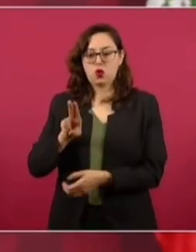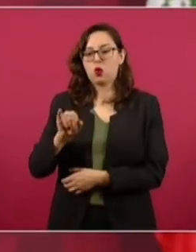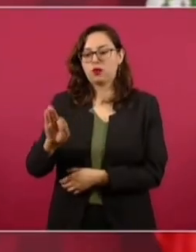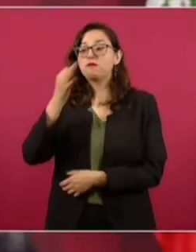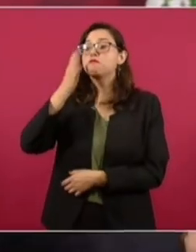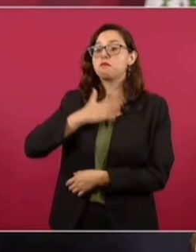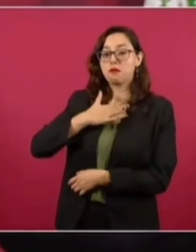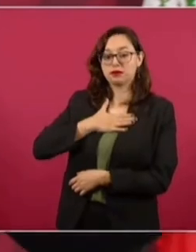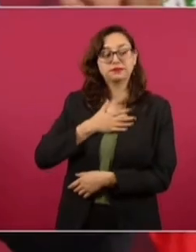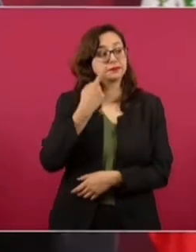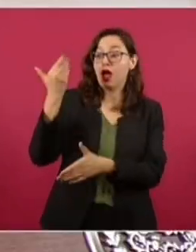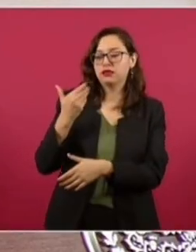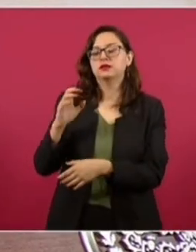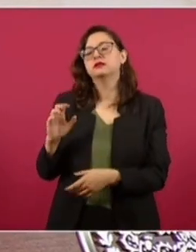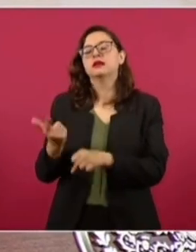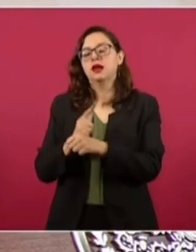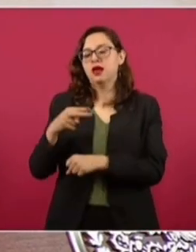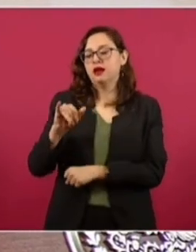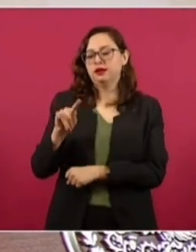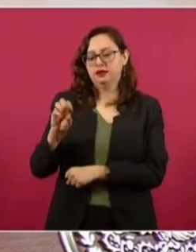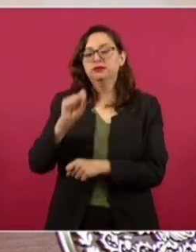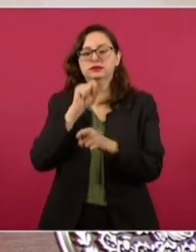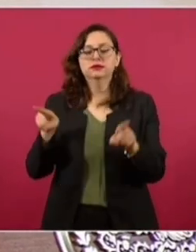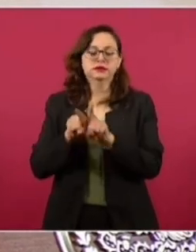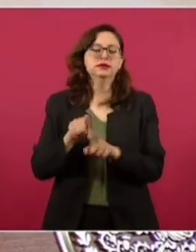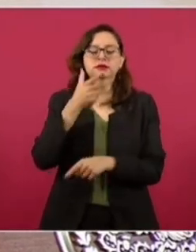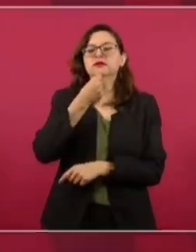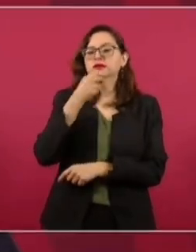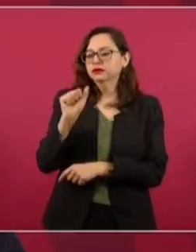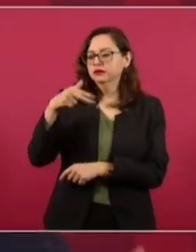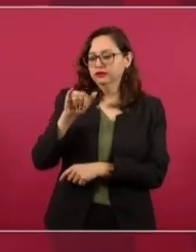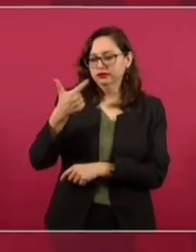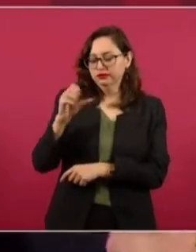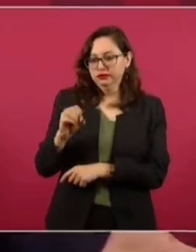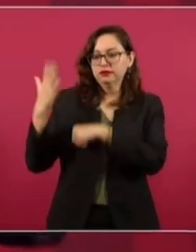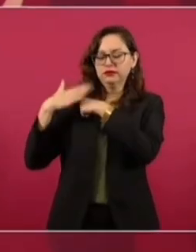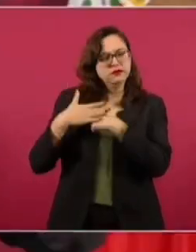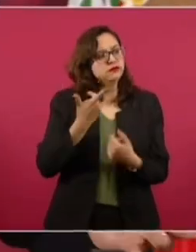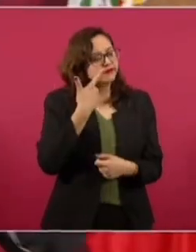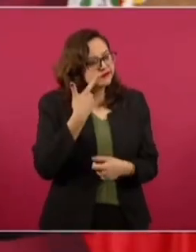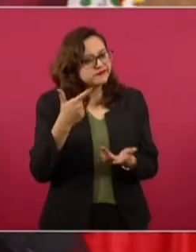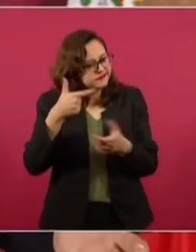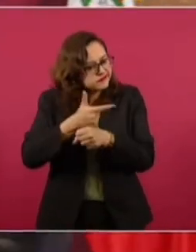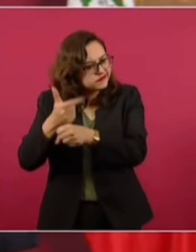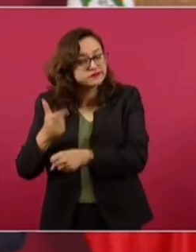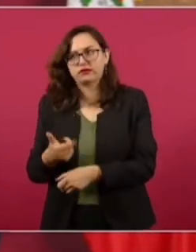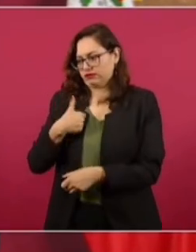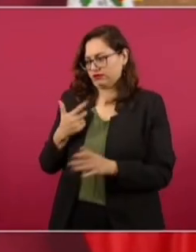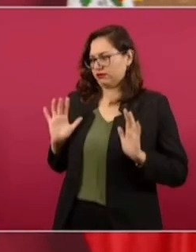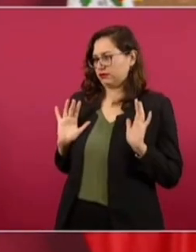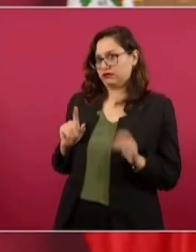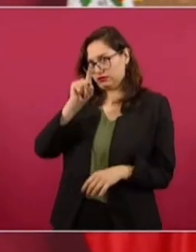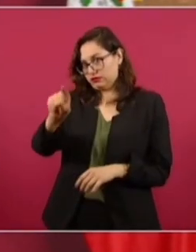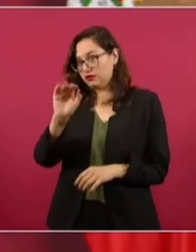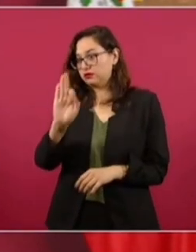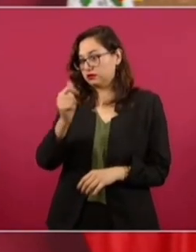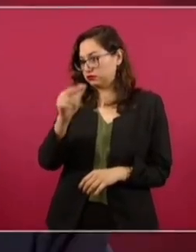antecedente, como me lo planteaba Santiago Nieto, yo le decía a la fiscalía, a